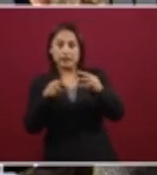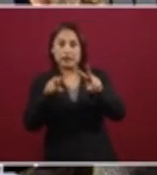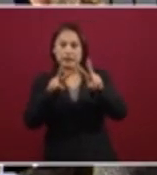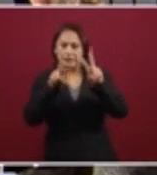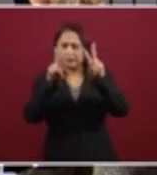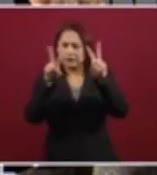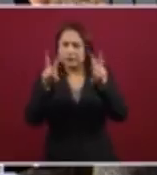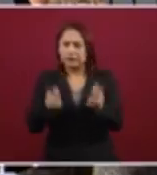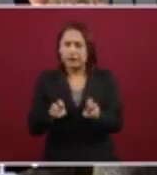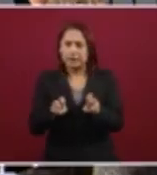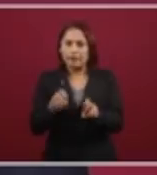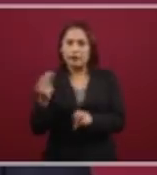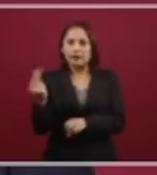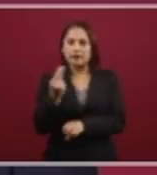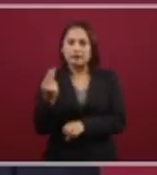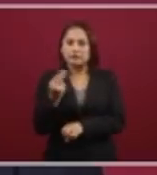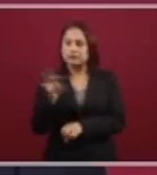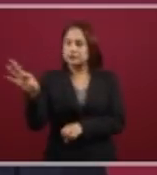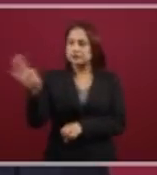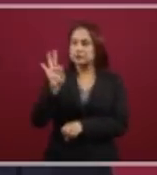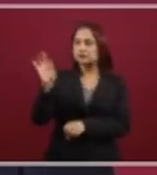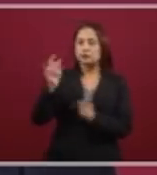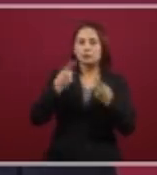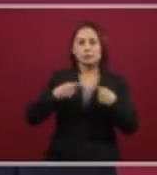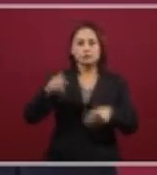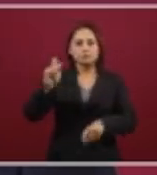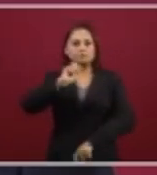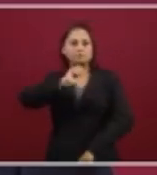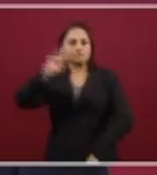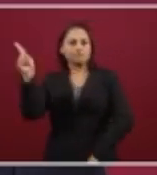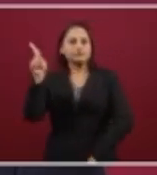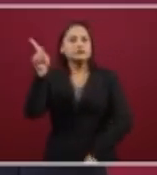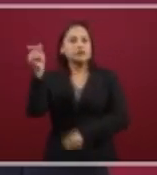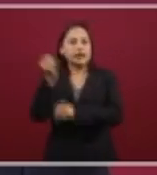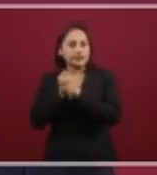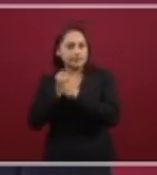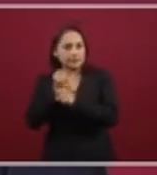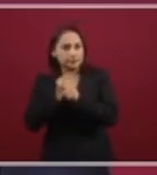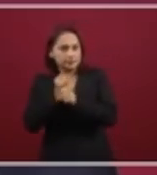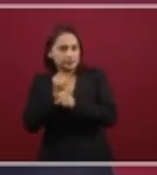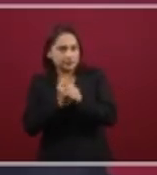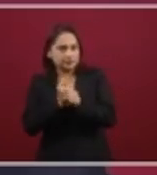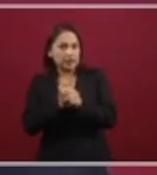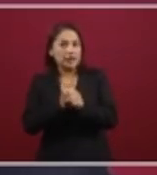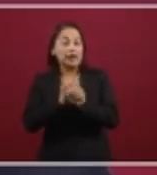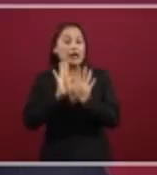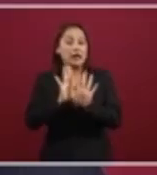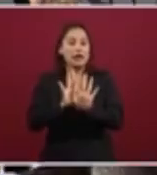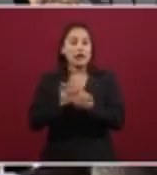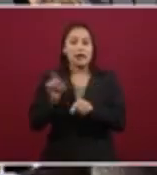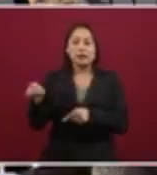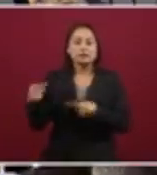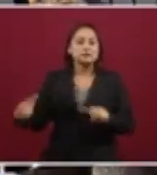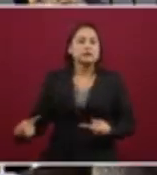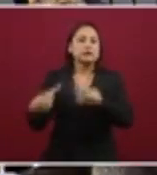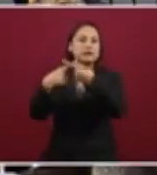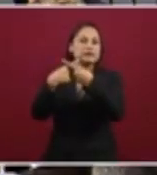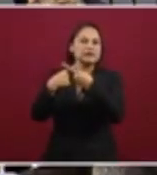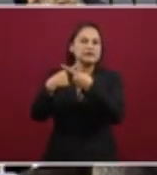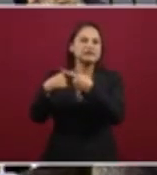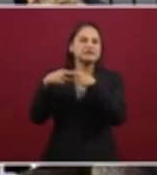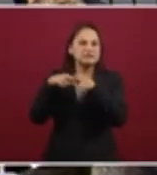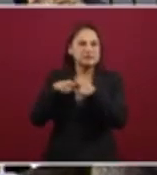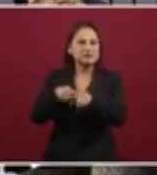si no aprueba los de la oposición y no se alcanza la mayoría calificada, que quede claro